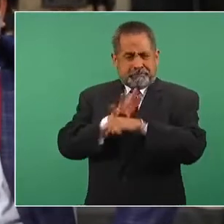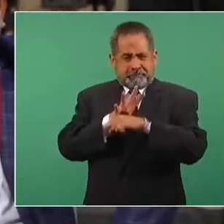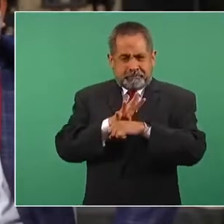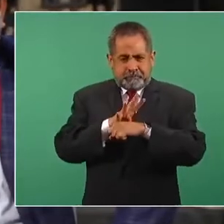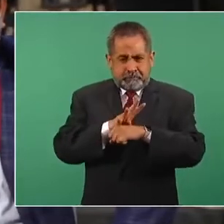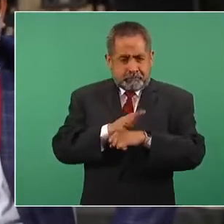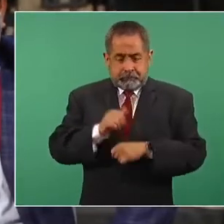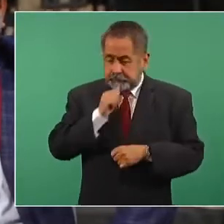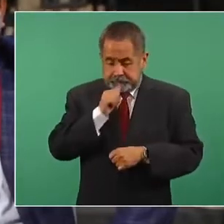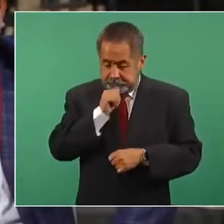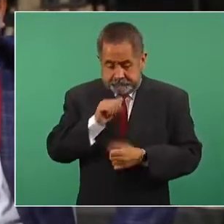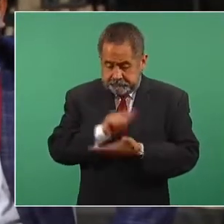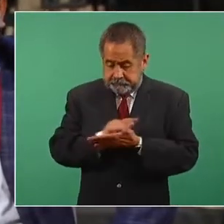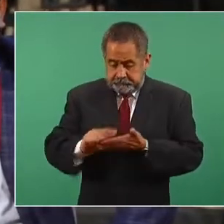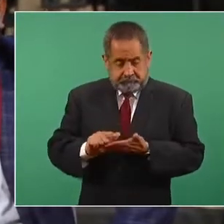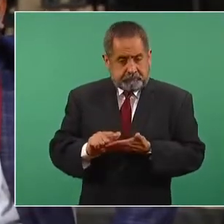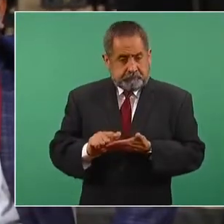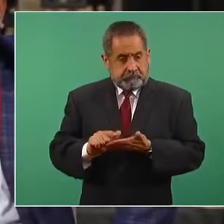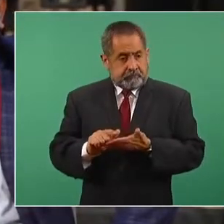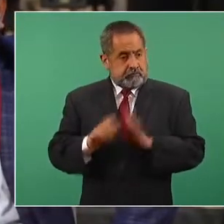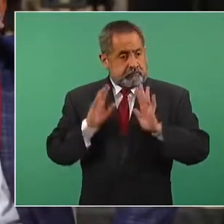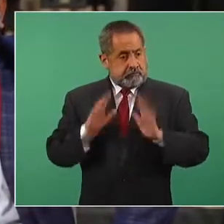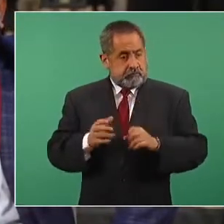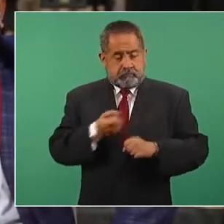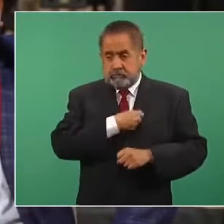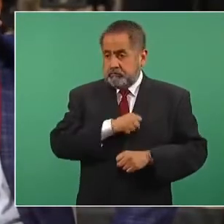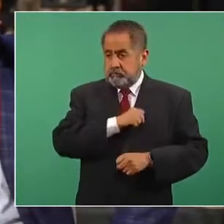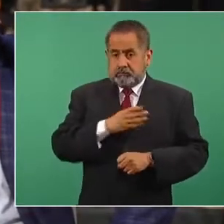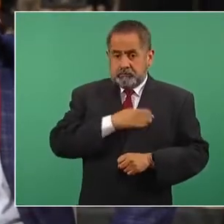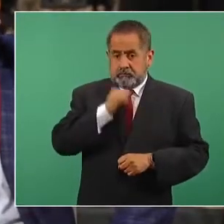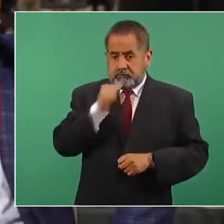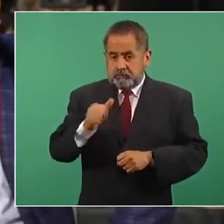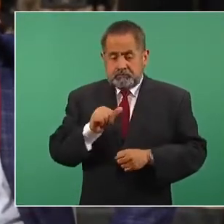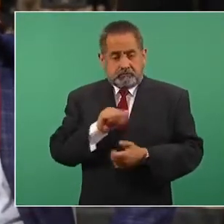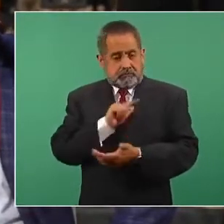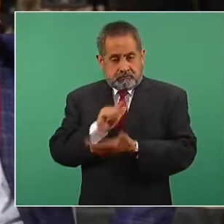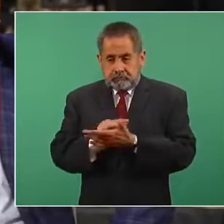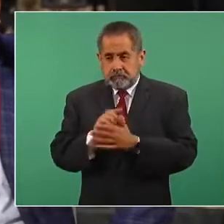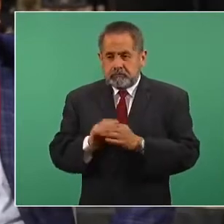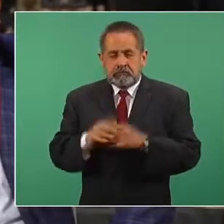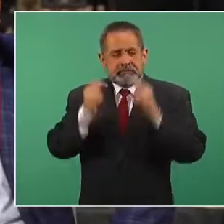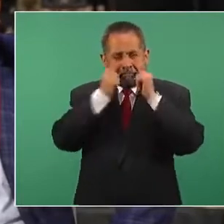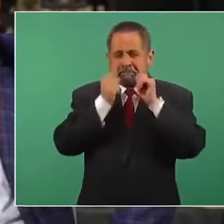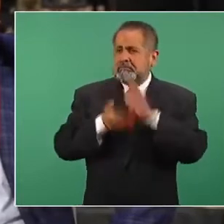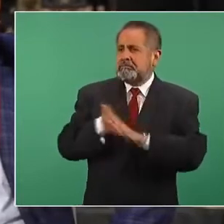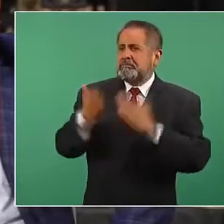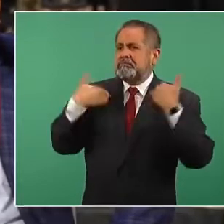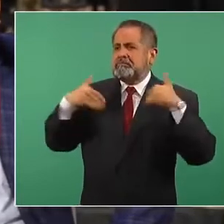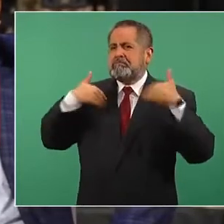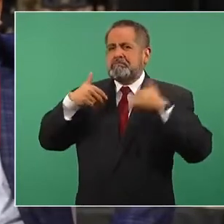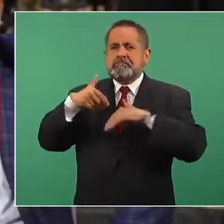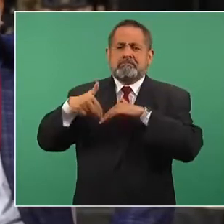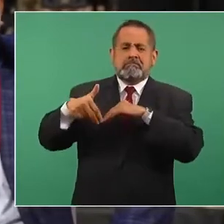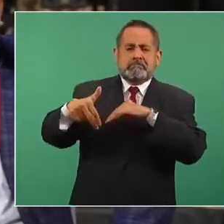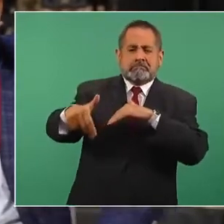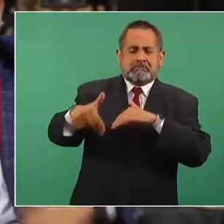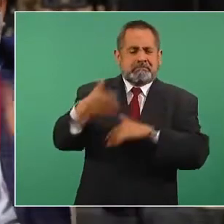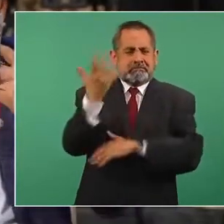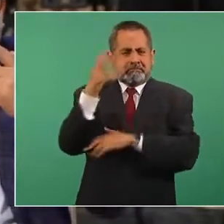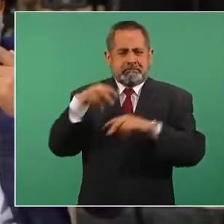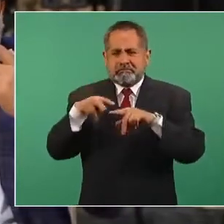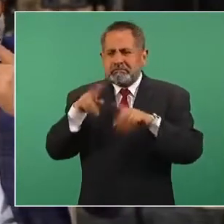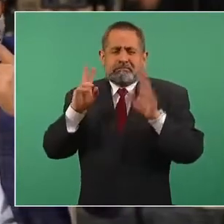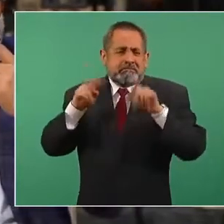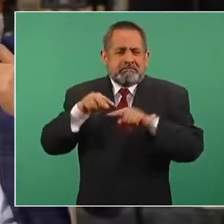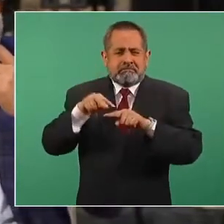alta epidemiológica y que aún así, a pesar de que él mencionaba que la médica sí, y aún así salir a pasear a un parque, o bueno, no sabemos,